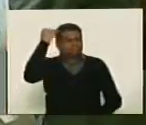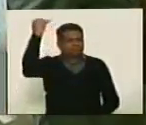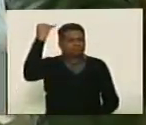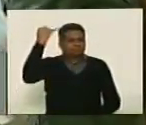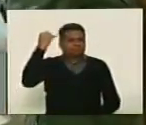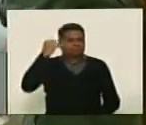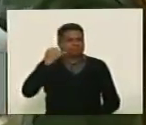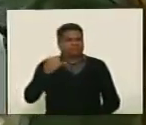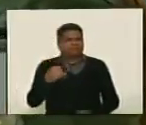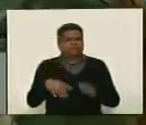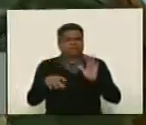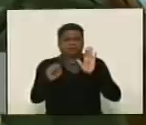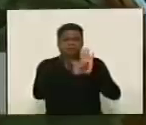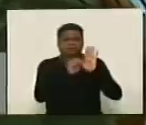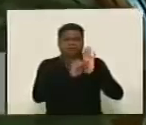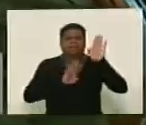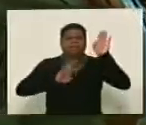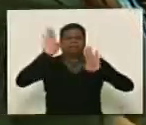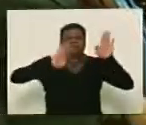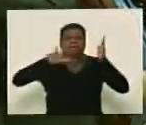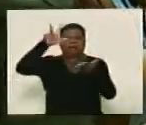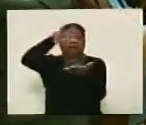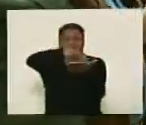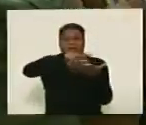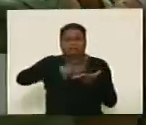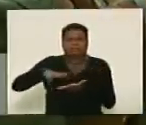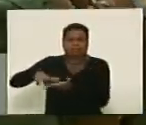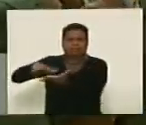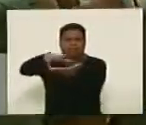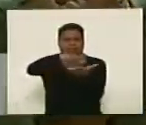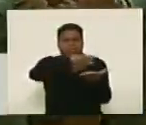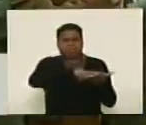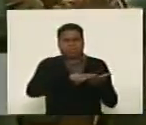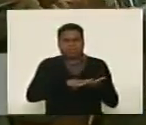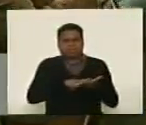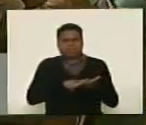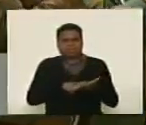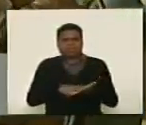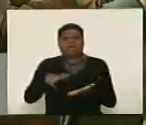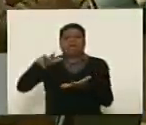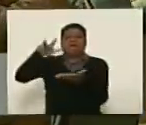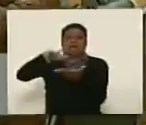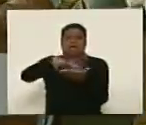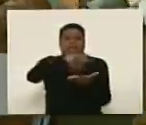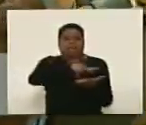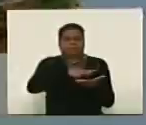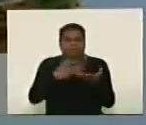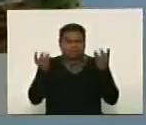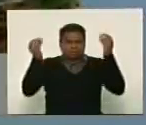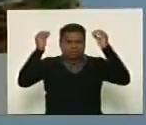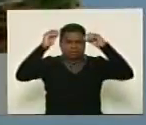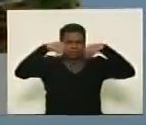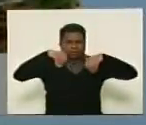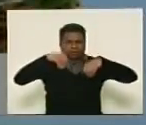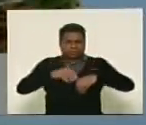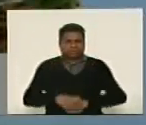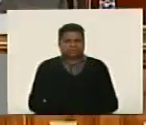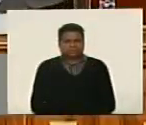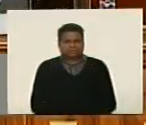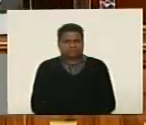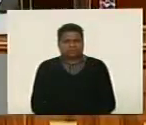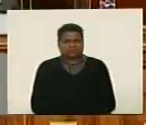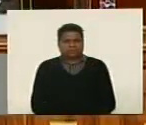con la señal de costumbre, aprobado. Queda aprobado este acuerdo en el cual